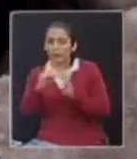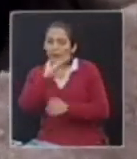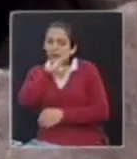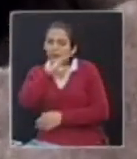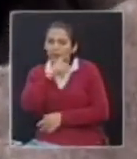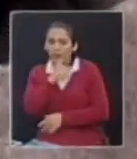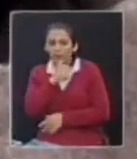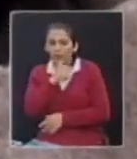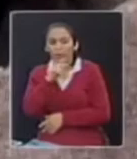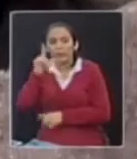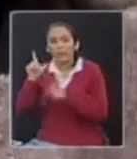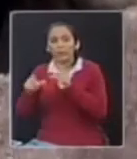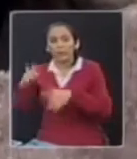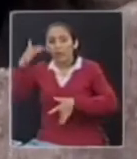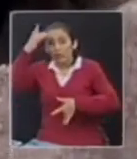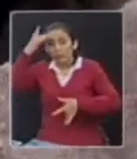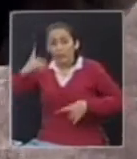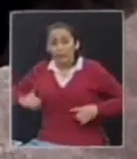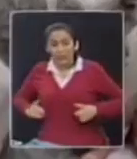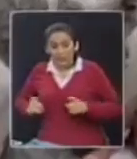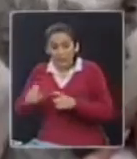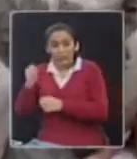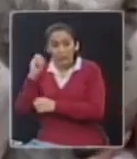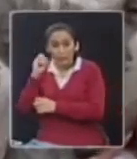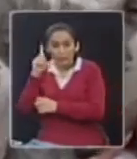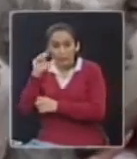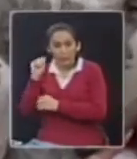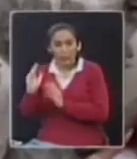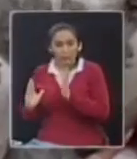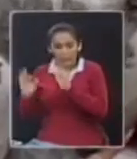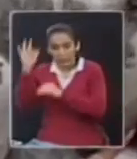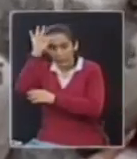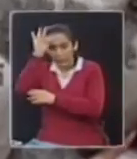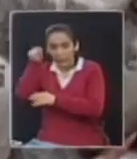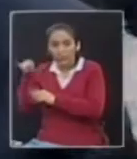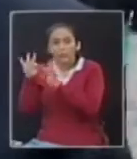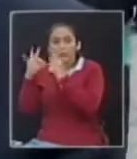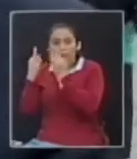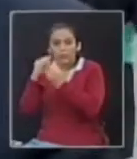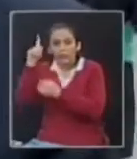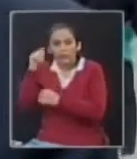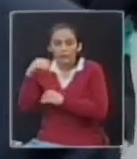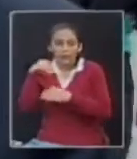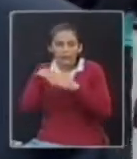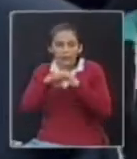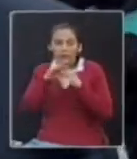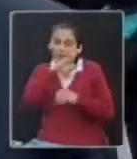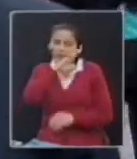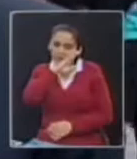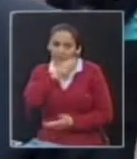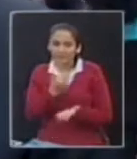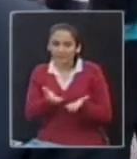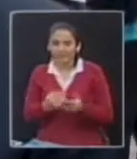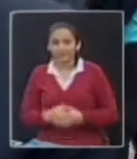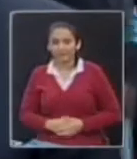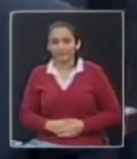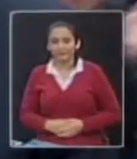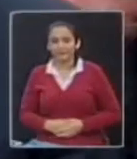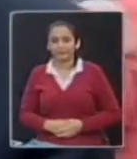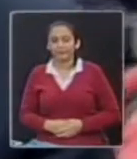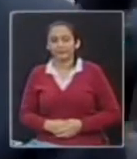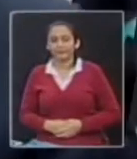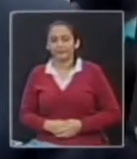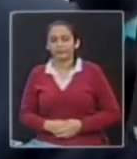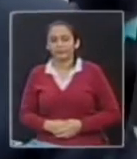los empresarios de atenuar el drama que esta enfermedad genera en los más vulnerables. Yo creo que nadie podemos